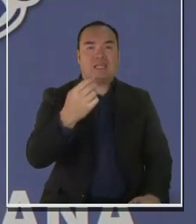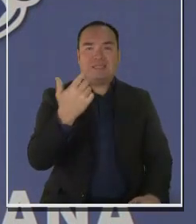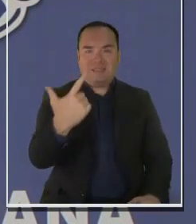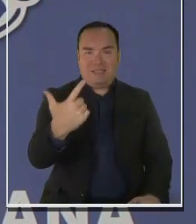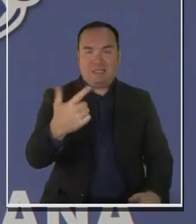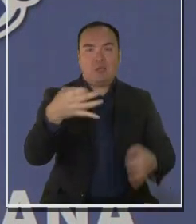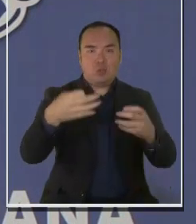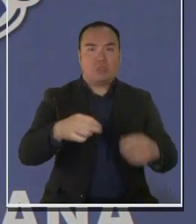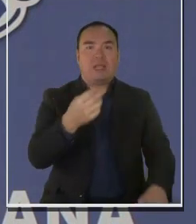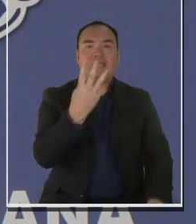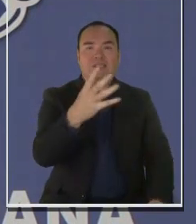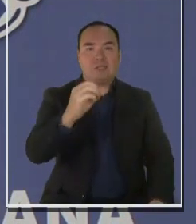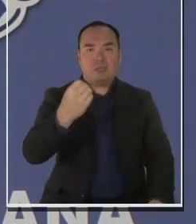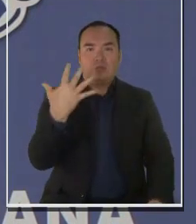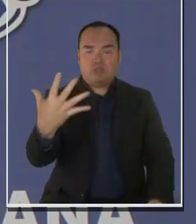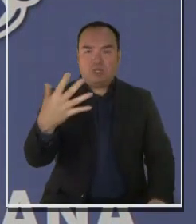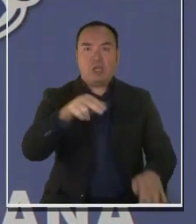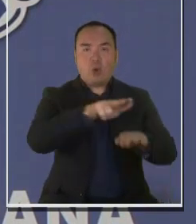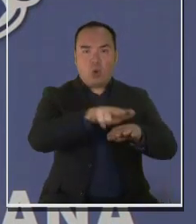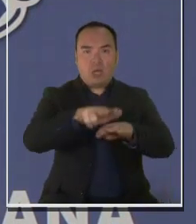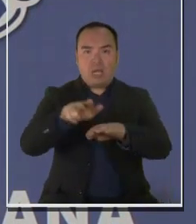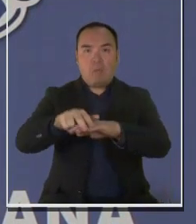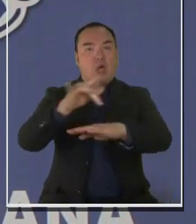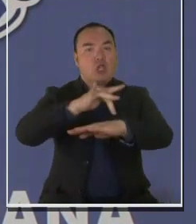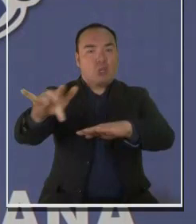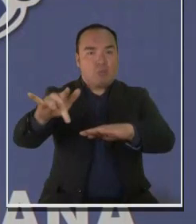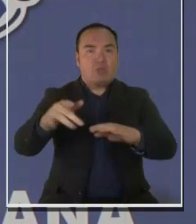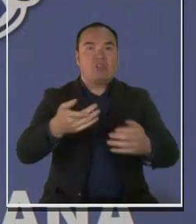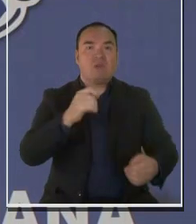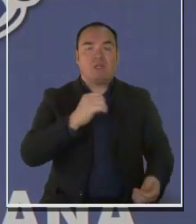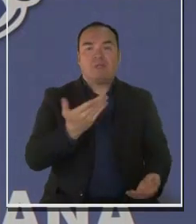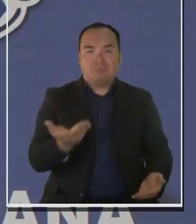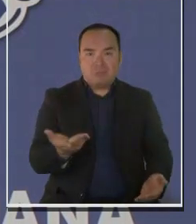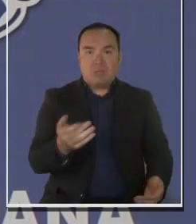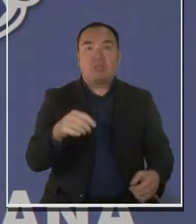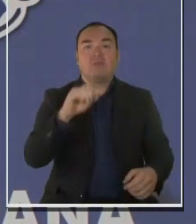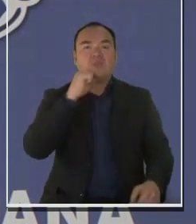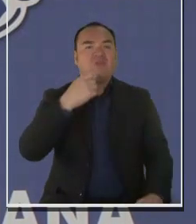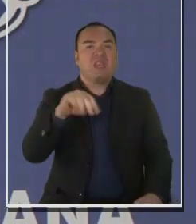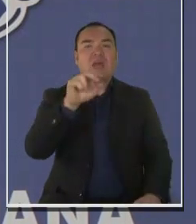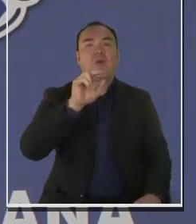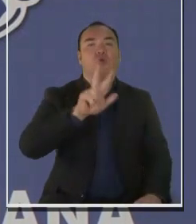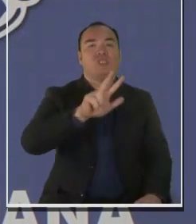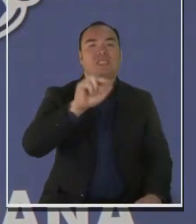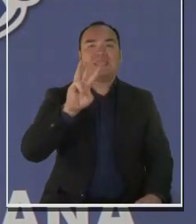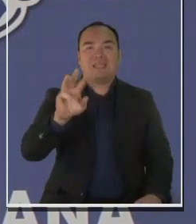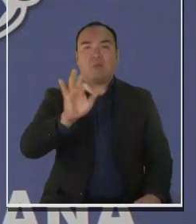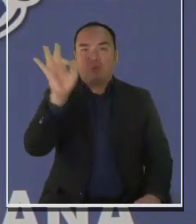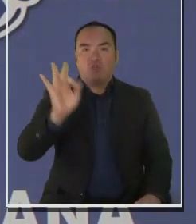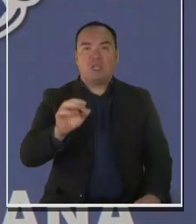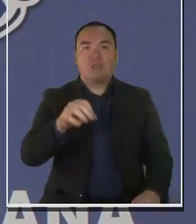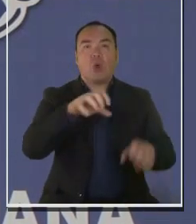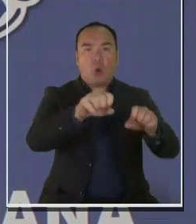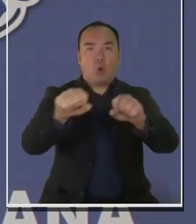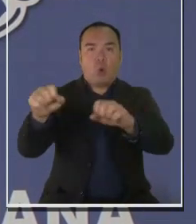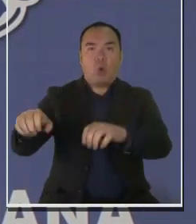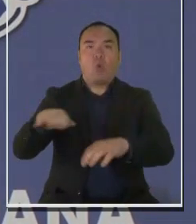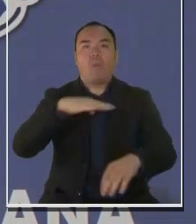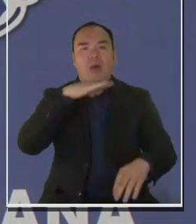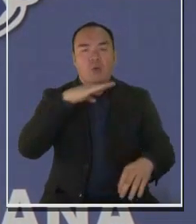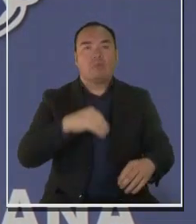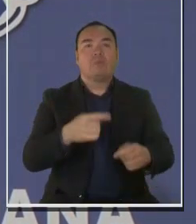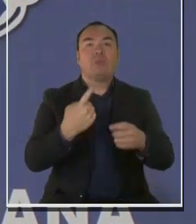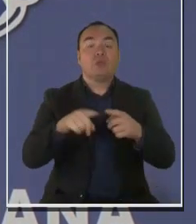305 camas disponibles de cuidados medios, lo que equivale a un 83% de ocupación. Y en cuidados básicos